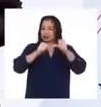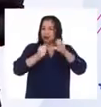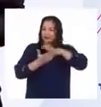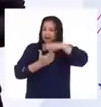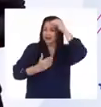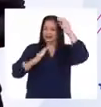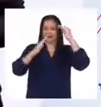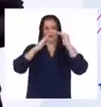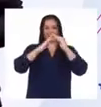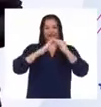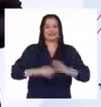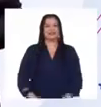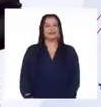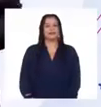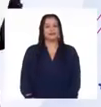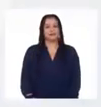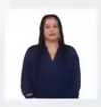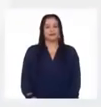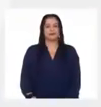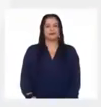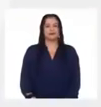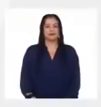en Aprendo en Casa.